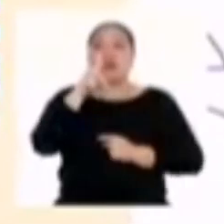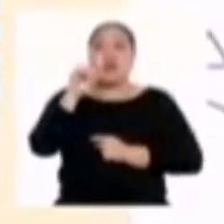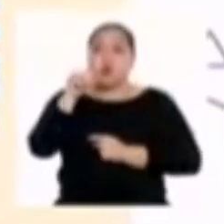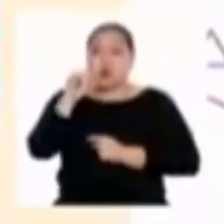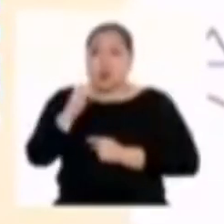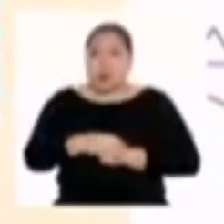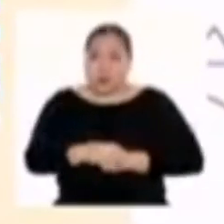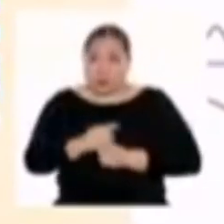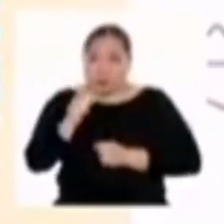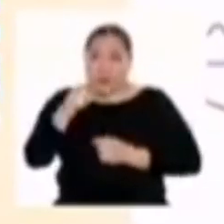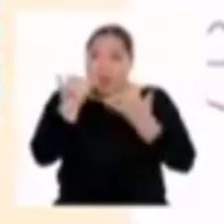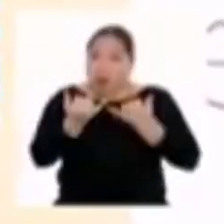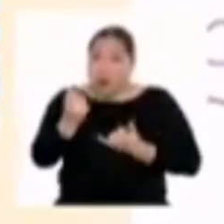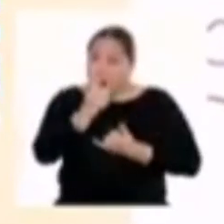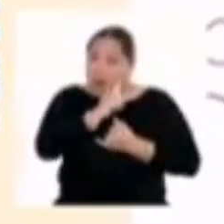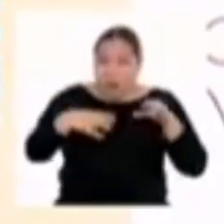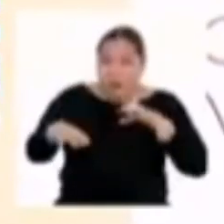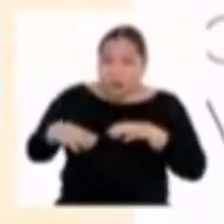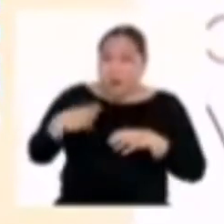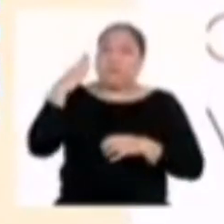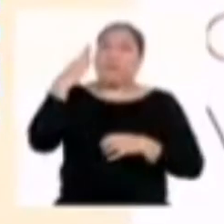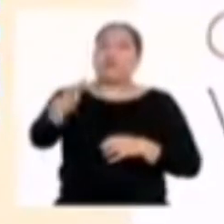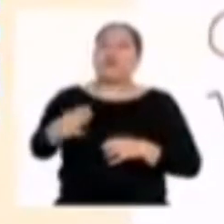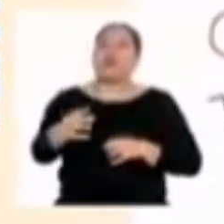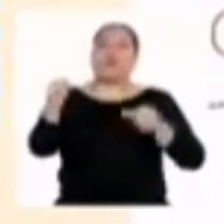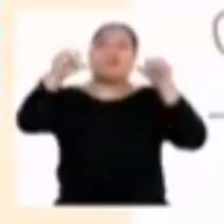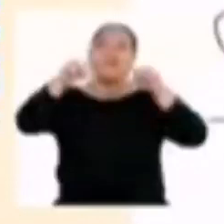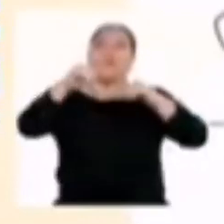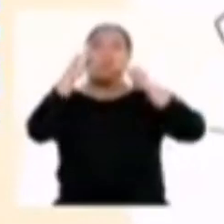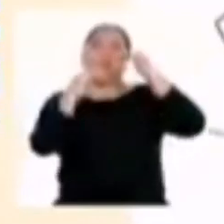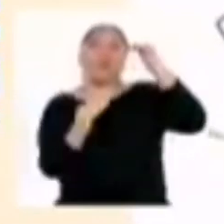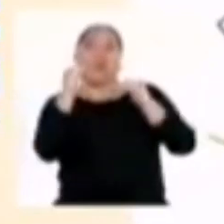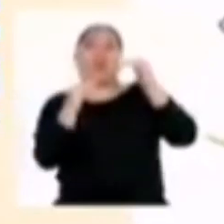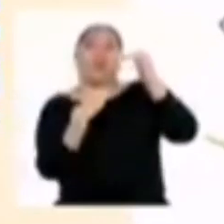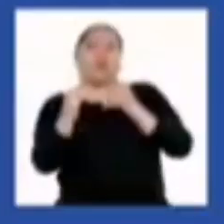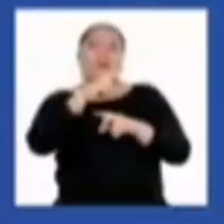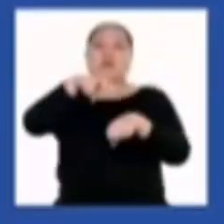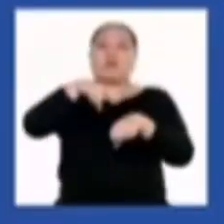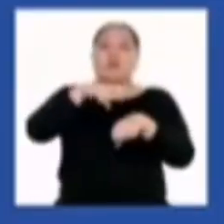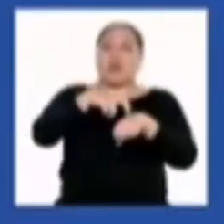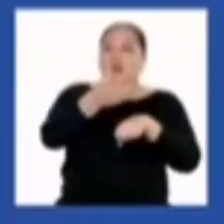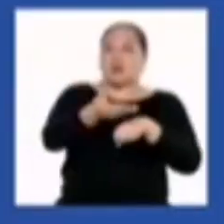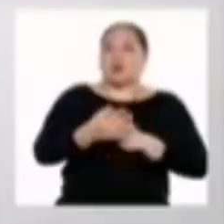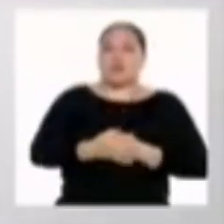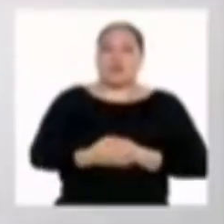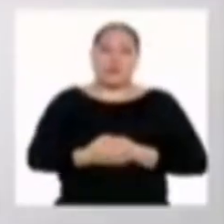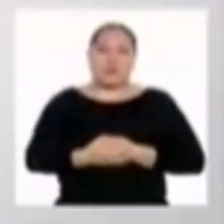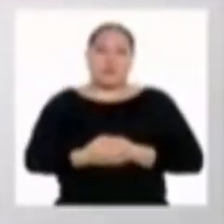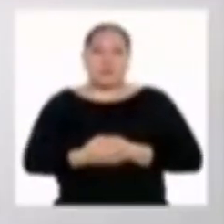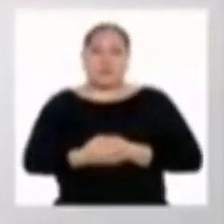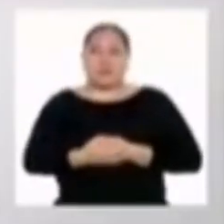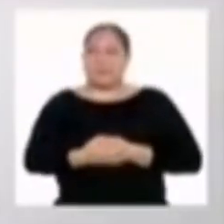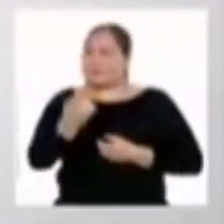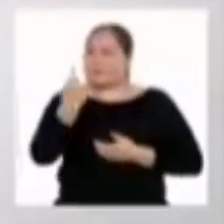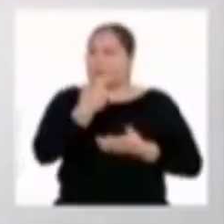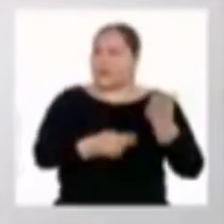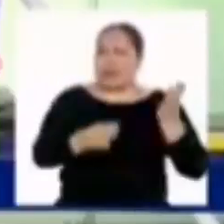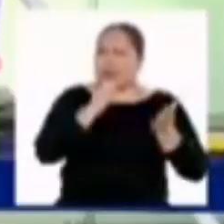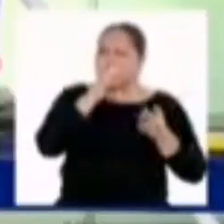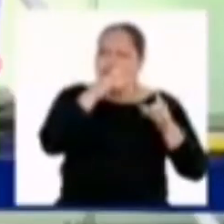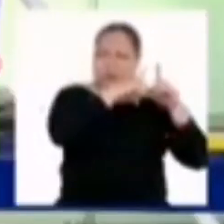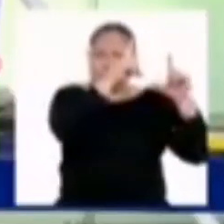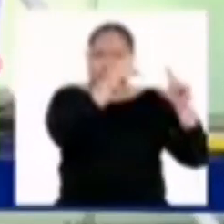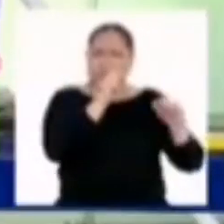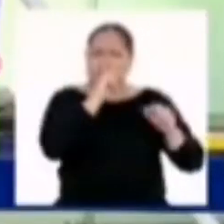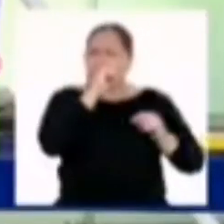todos ahora, las futuras generaciones sufrirán un desequilibrio de la naturaleza. ¿De qué trata lo que acabamos de